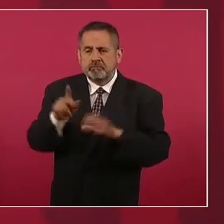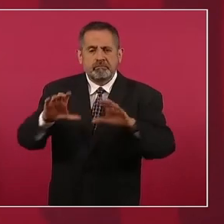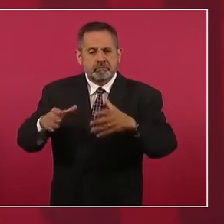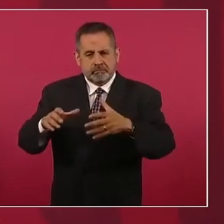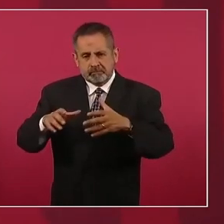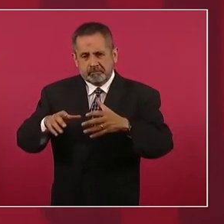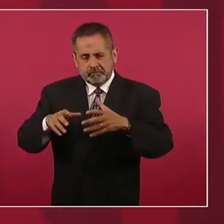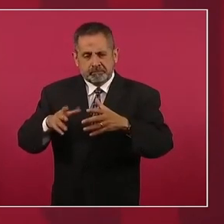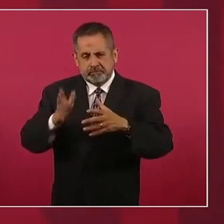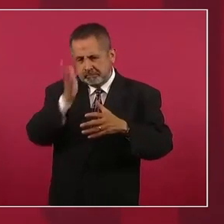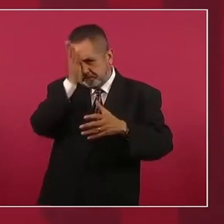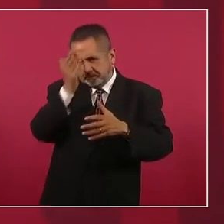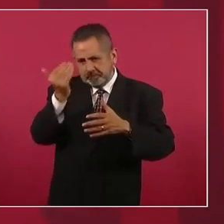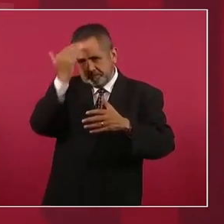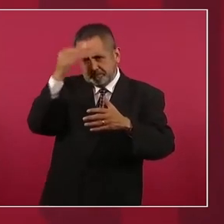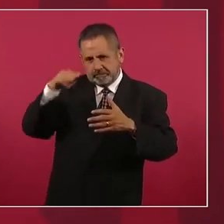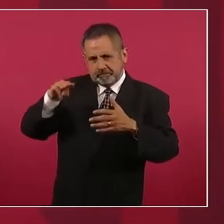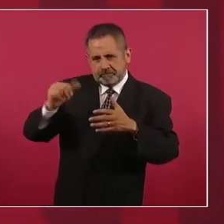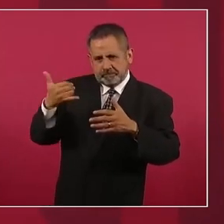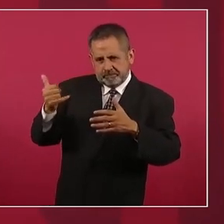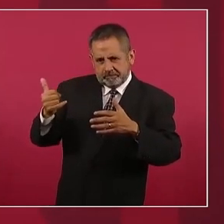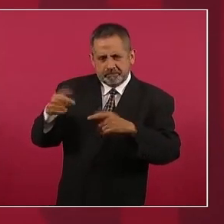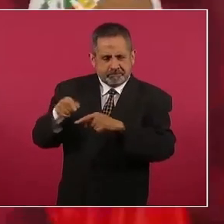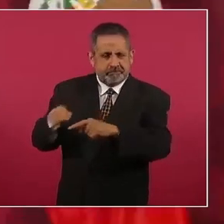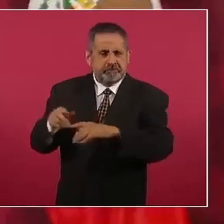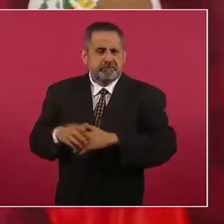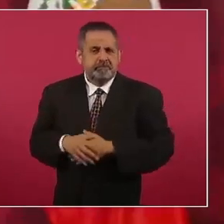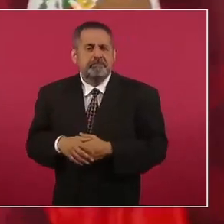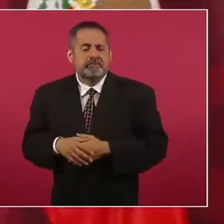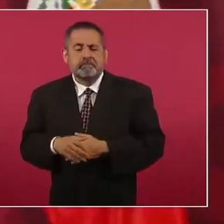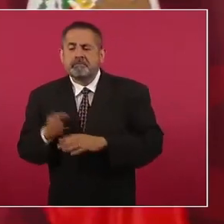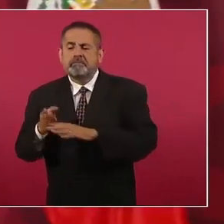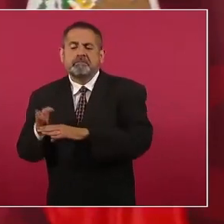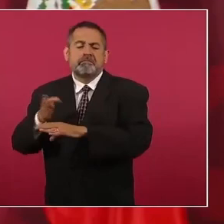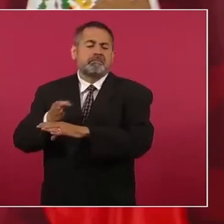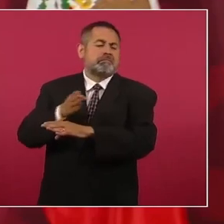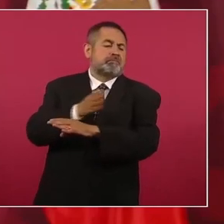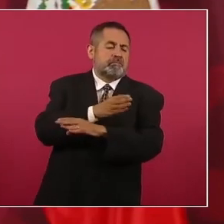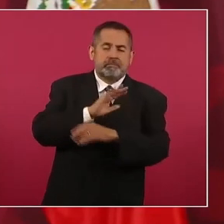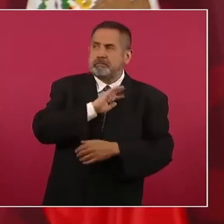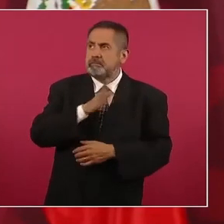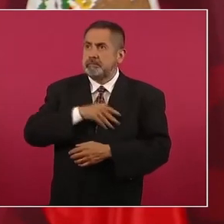antes de la llegada de los españoles y siglos atrás.